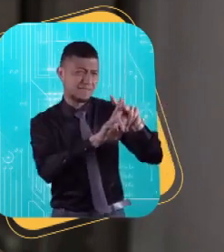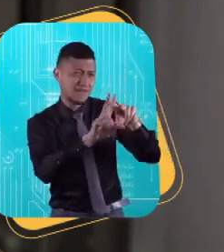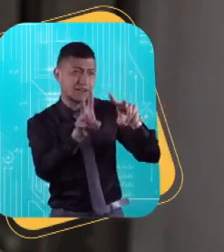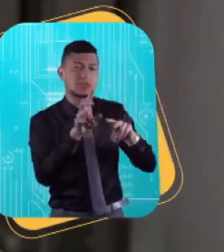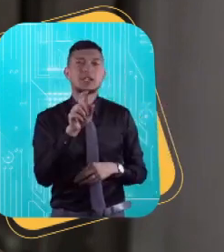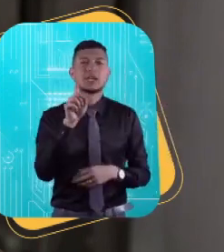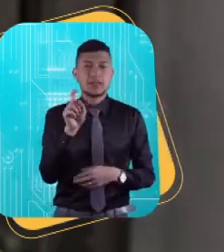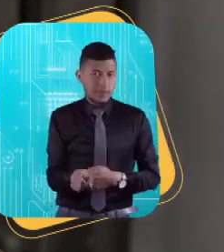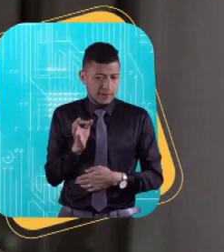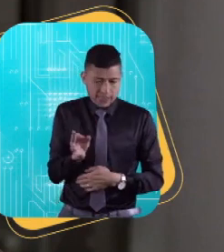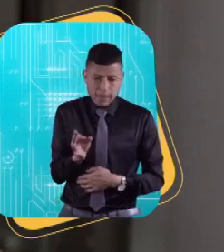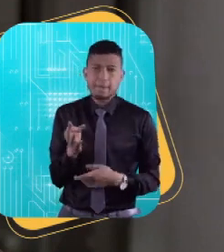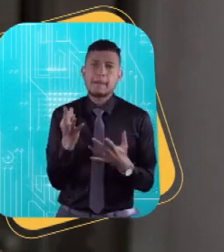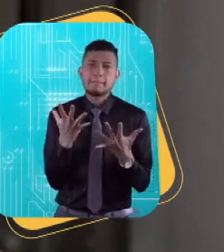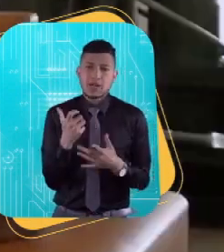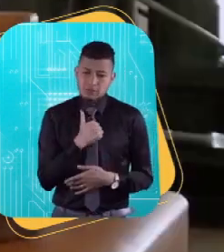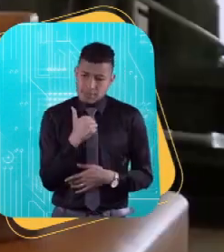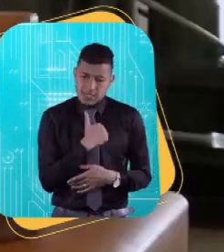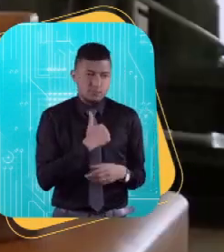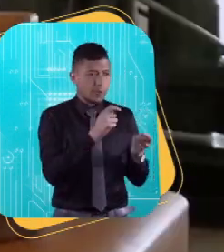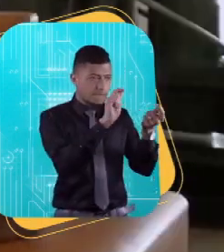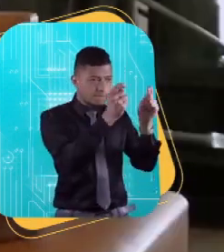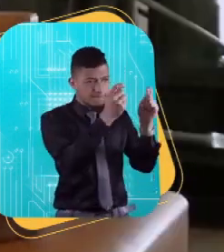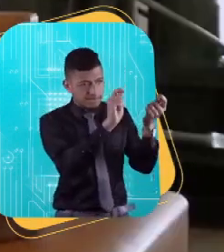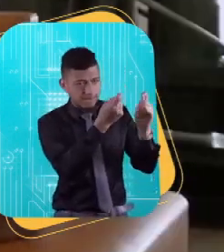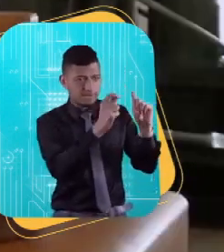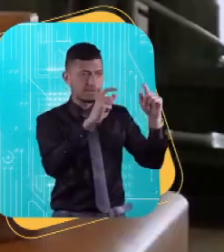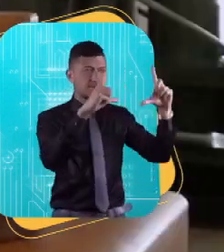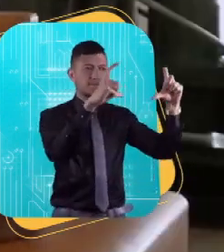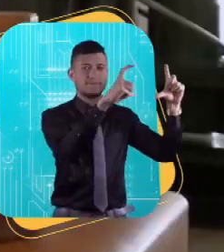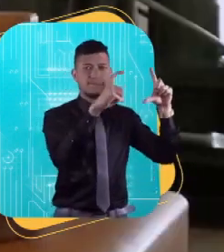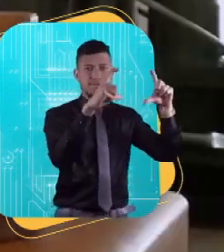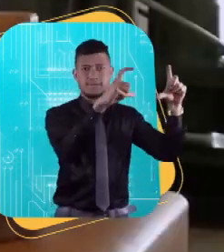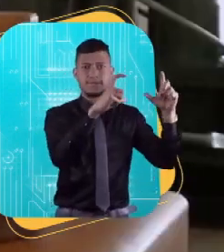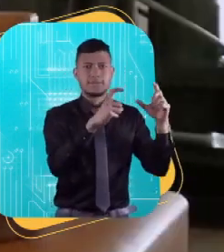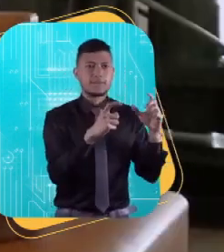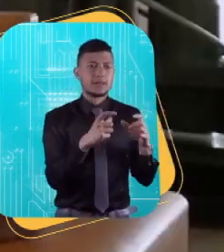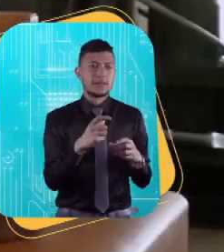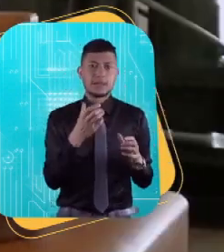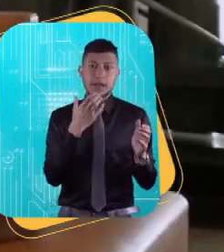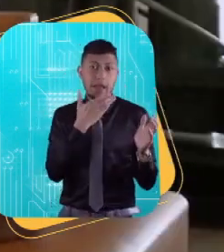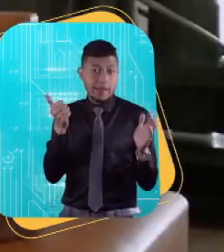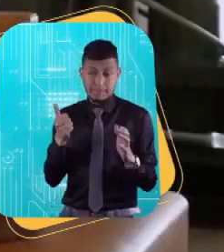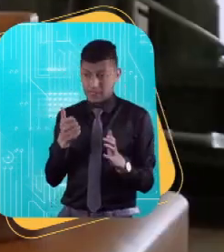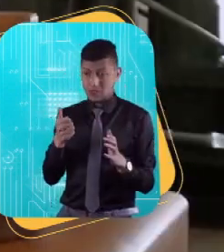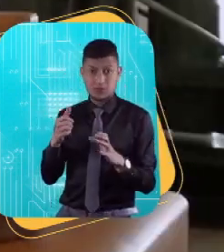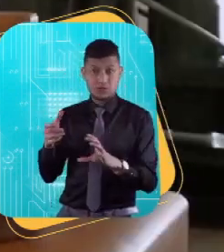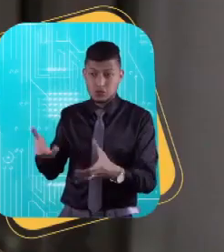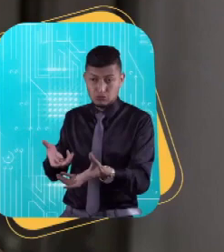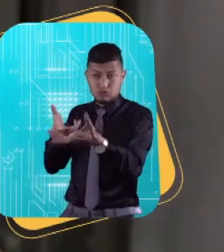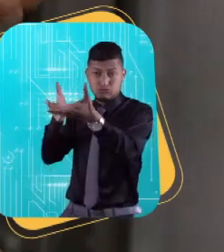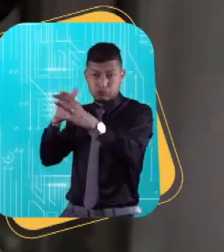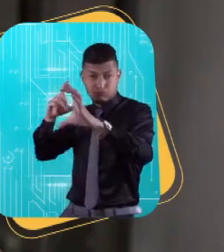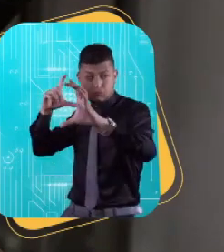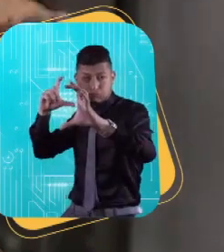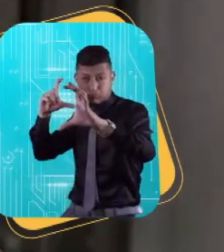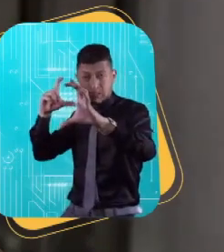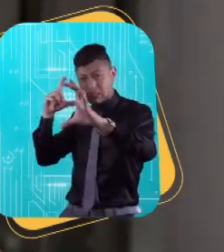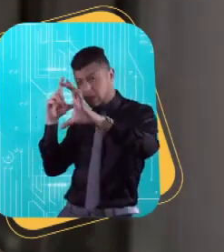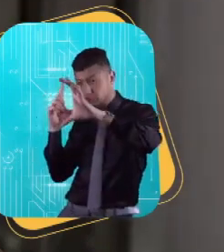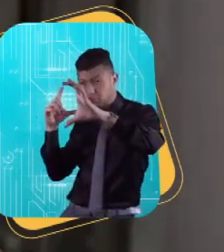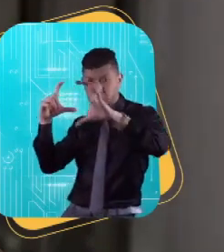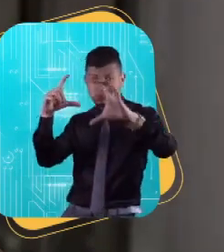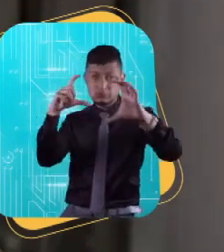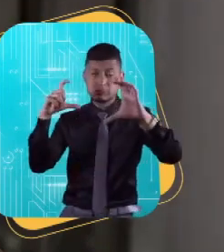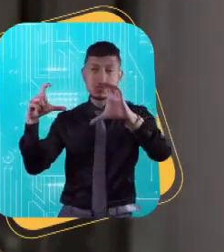cámara, en ponerle velocidad, porque siempre las fotos mías las hago manuales. Porque no aprendo, me gusta más manuales. Yo cojo una cámara con un